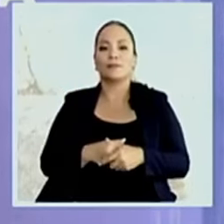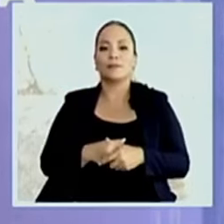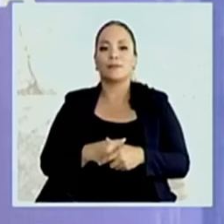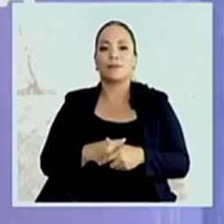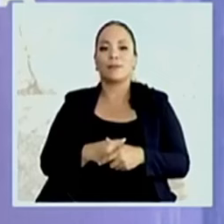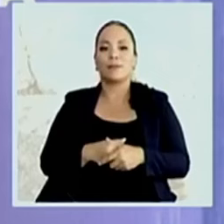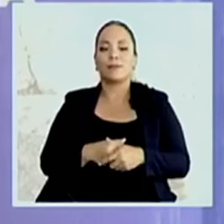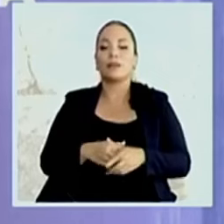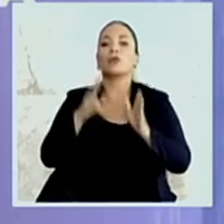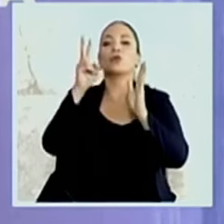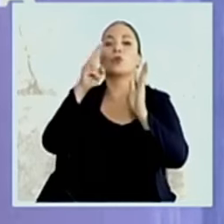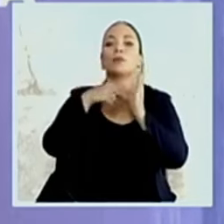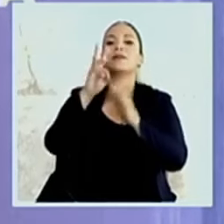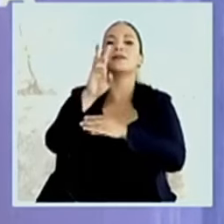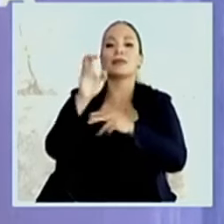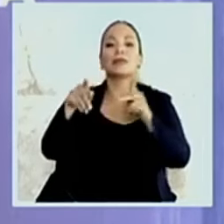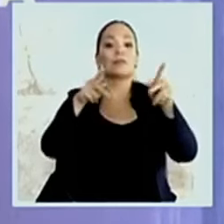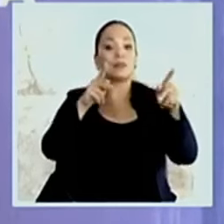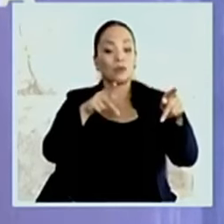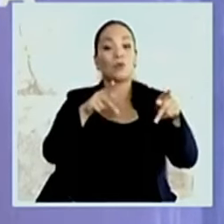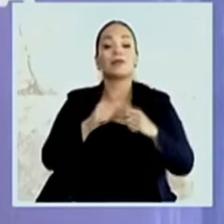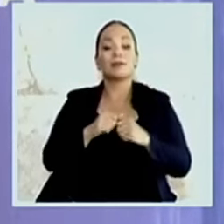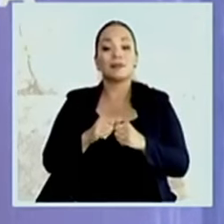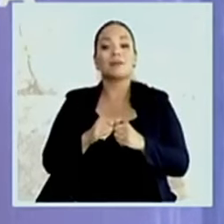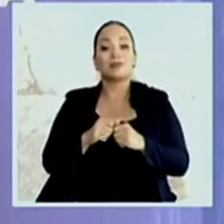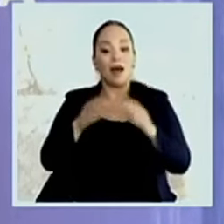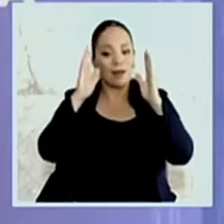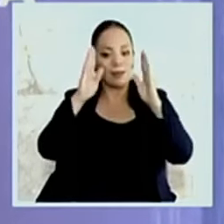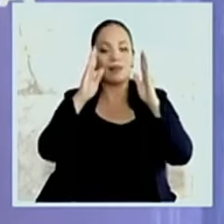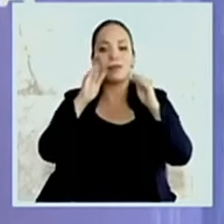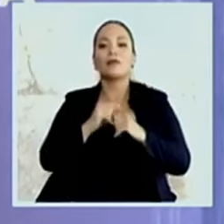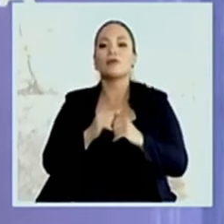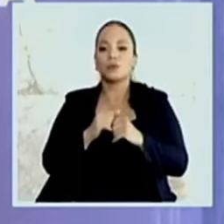horas al día, 7 días a la semana.